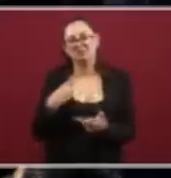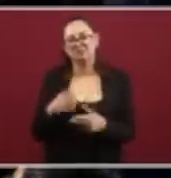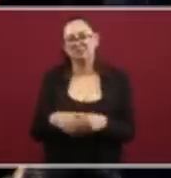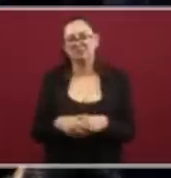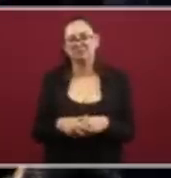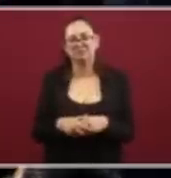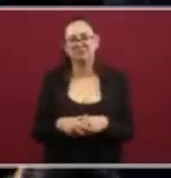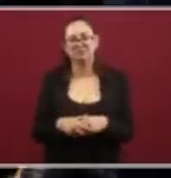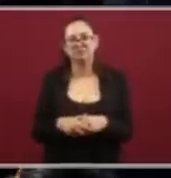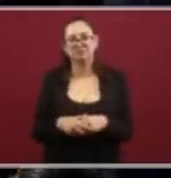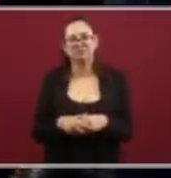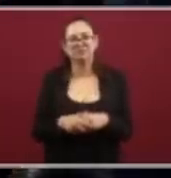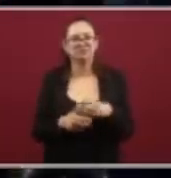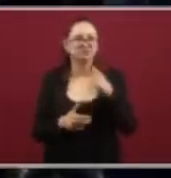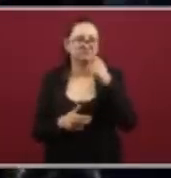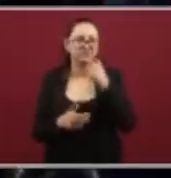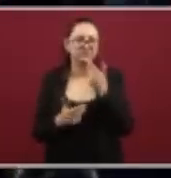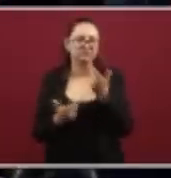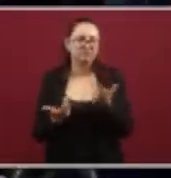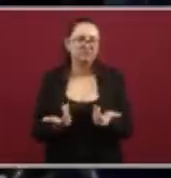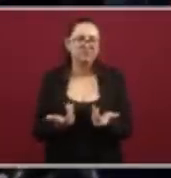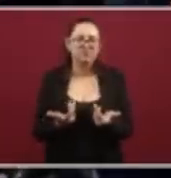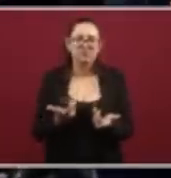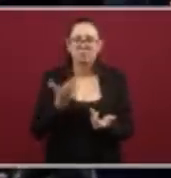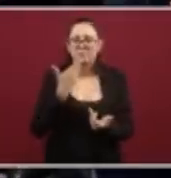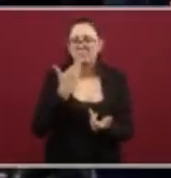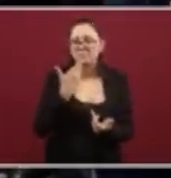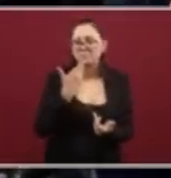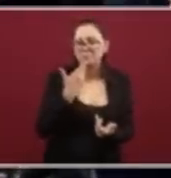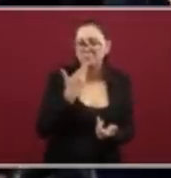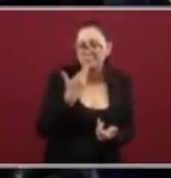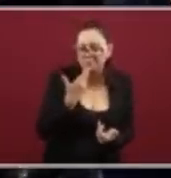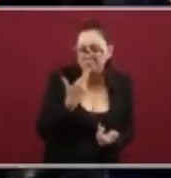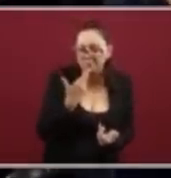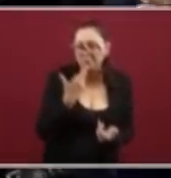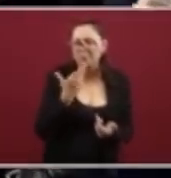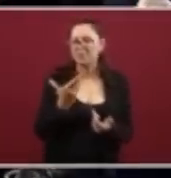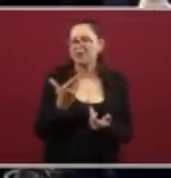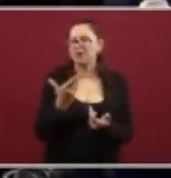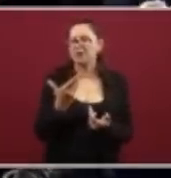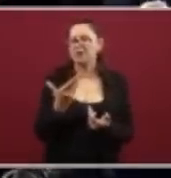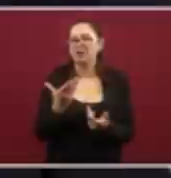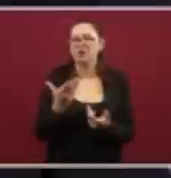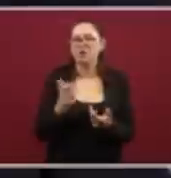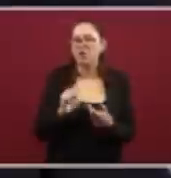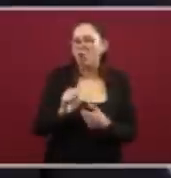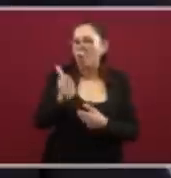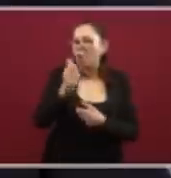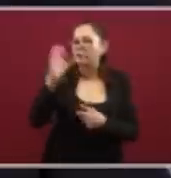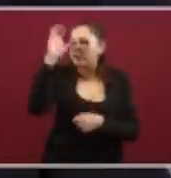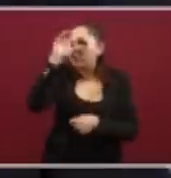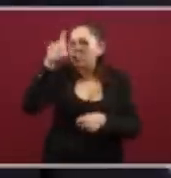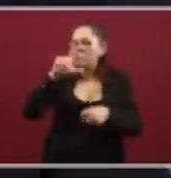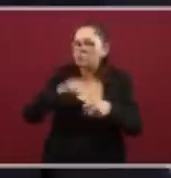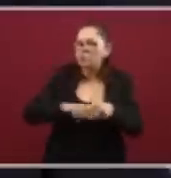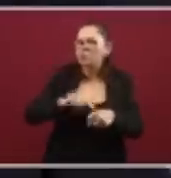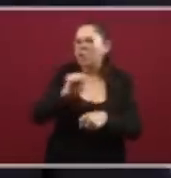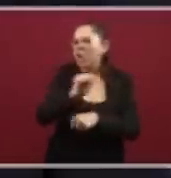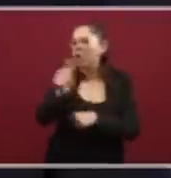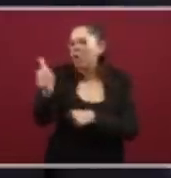no se aprovecha la riqueza de otras culturas